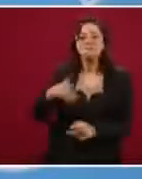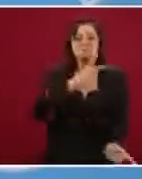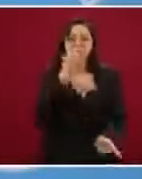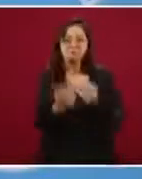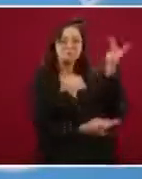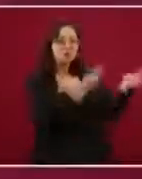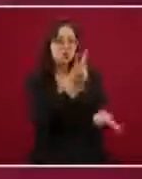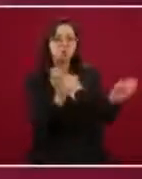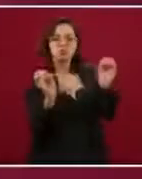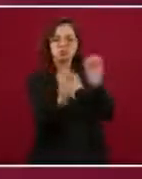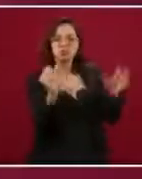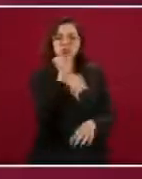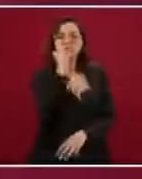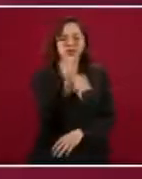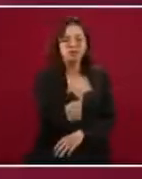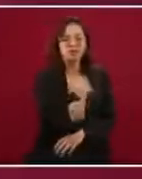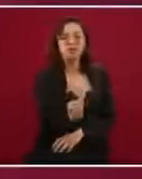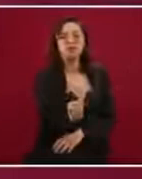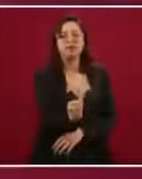preguntas,